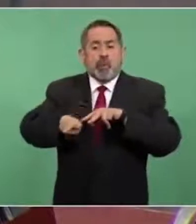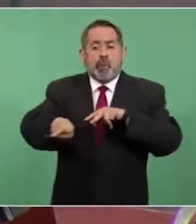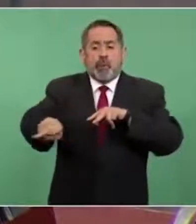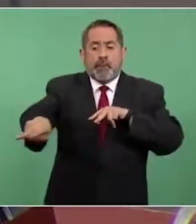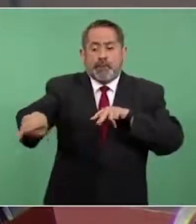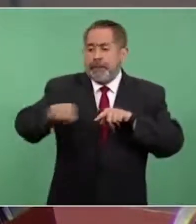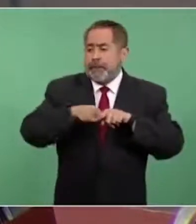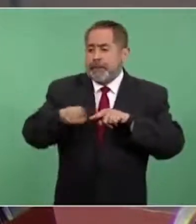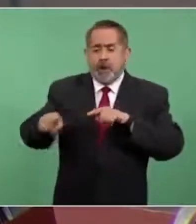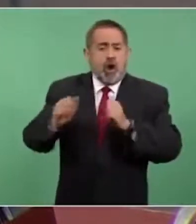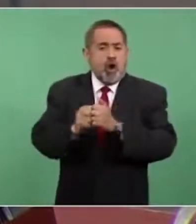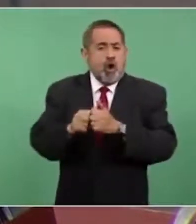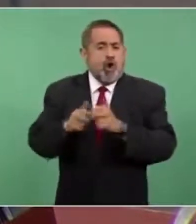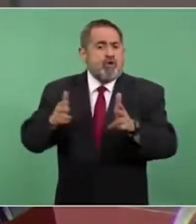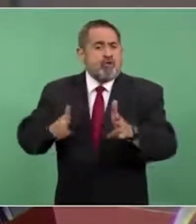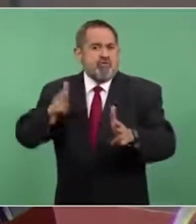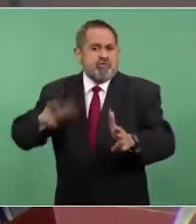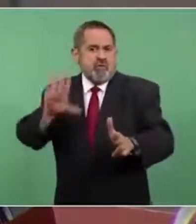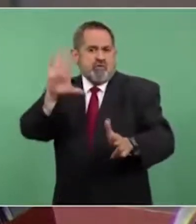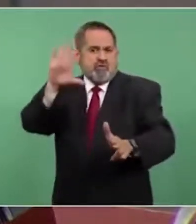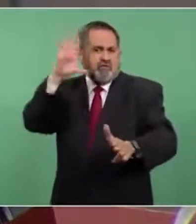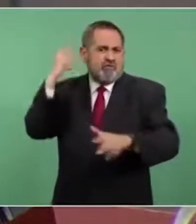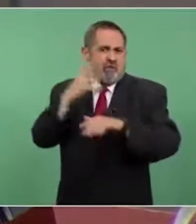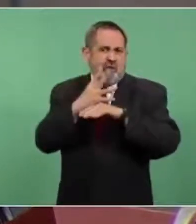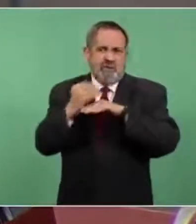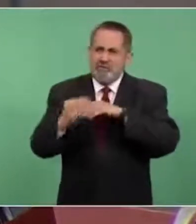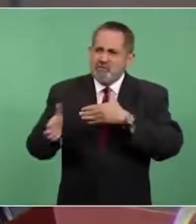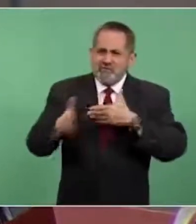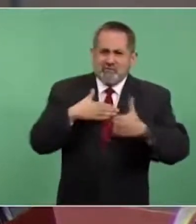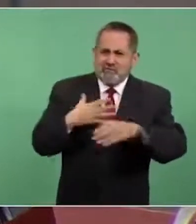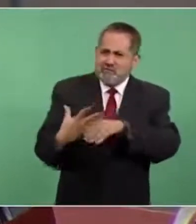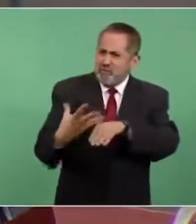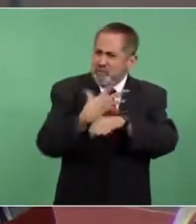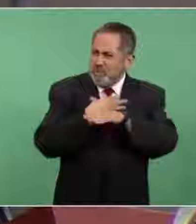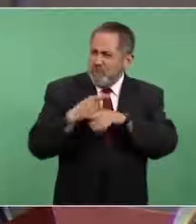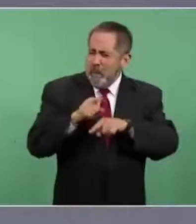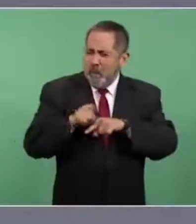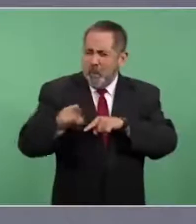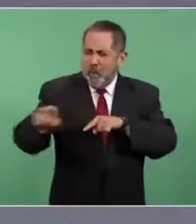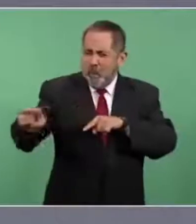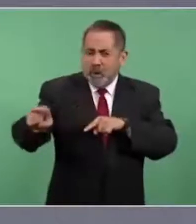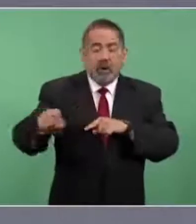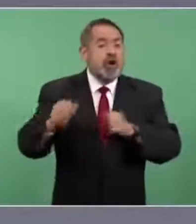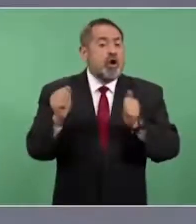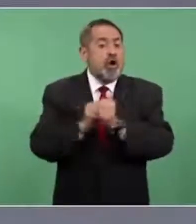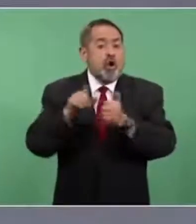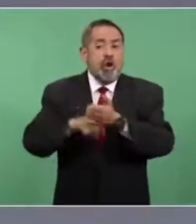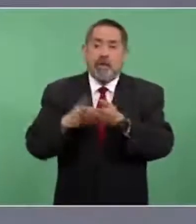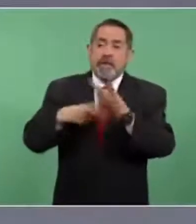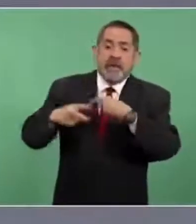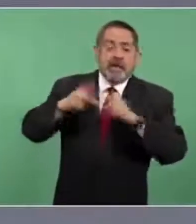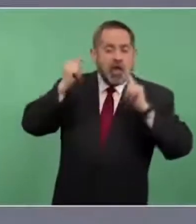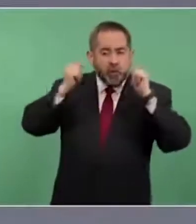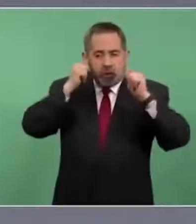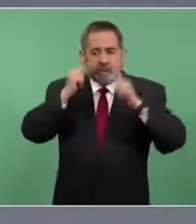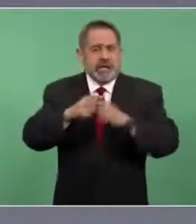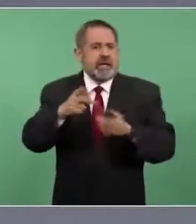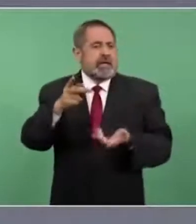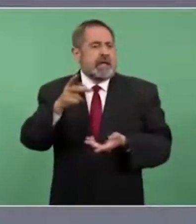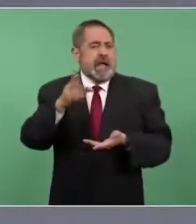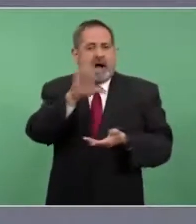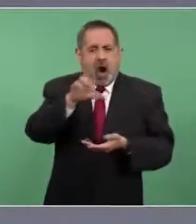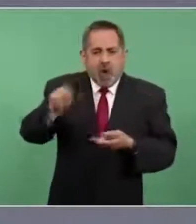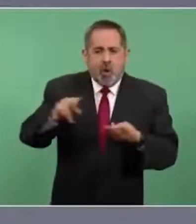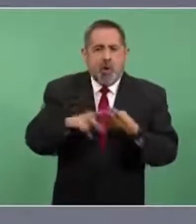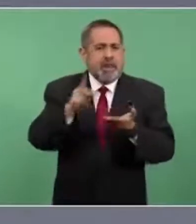con trenes rápidos y modernos que podrán introducir a turistas que llegan a Cancún, Playa del Carmen